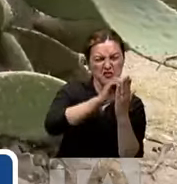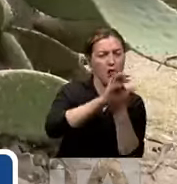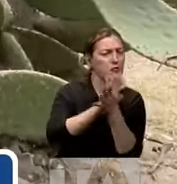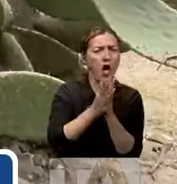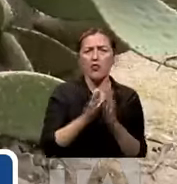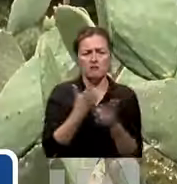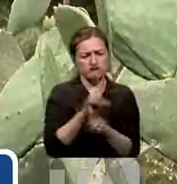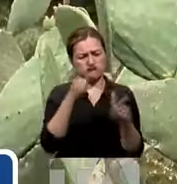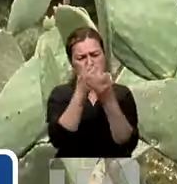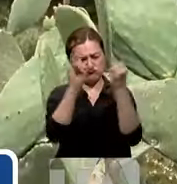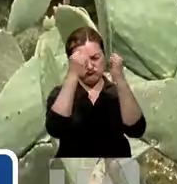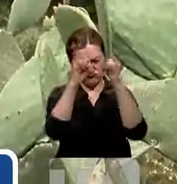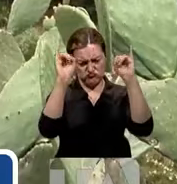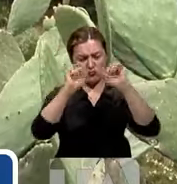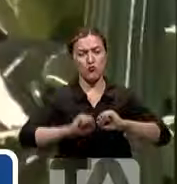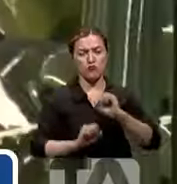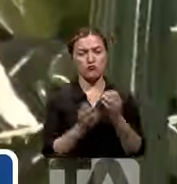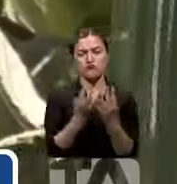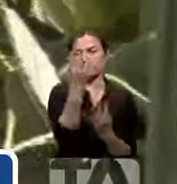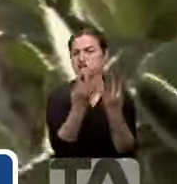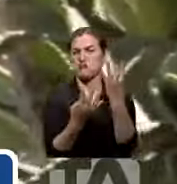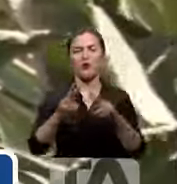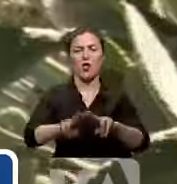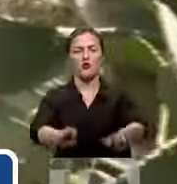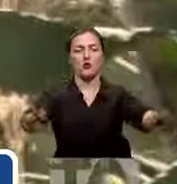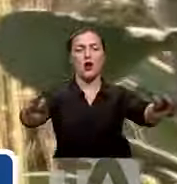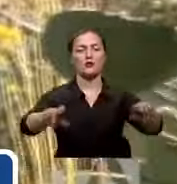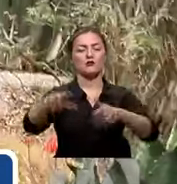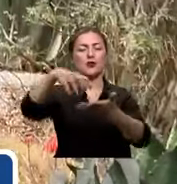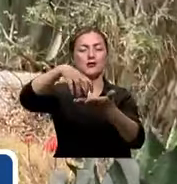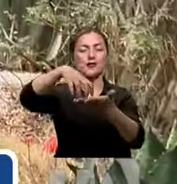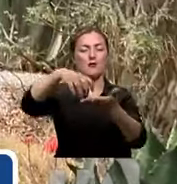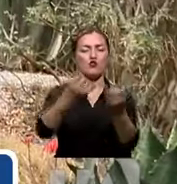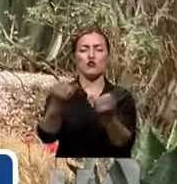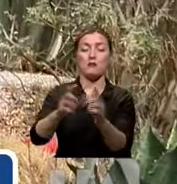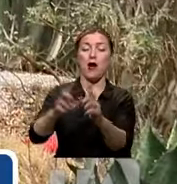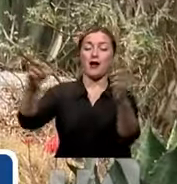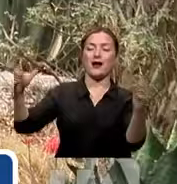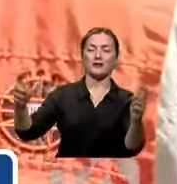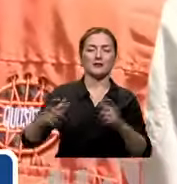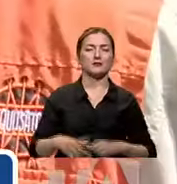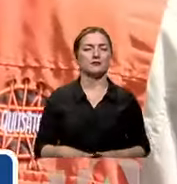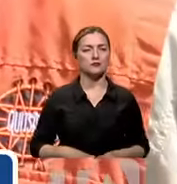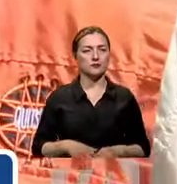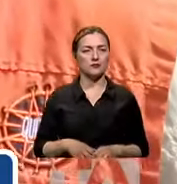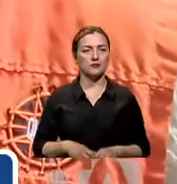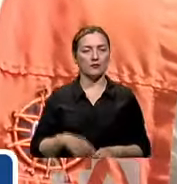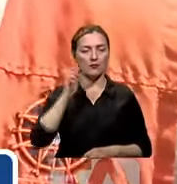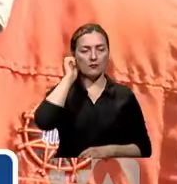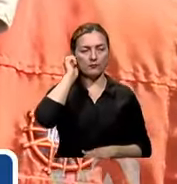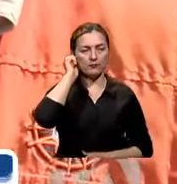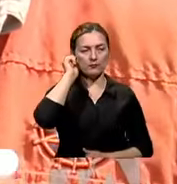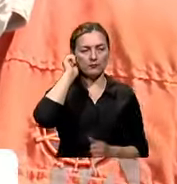su mayoría se reproducen de manera silvestre, en Guachalacayambe se encuentra el jardín más grande de agaves. Que lo